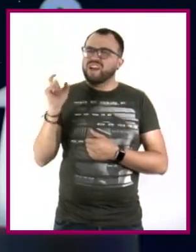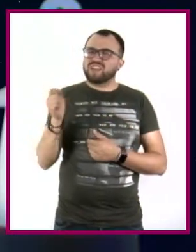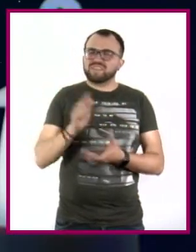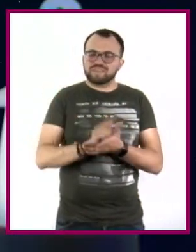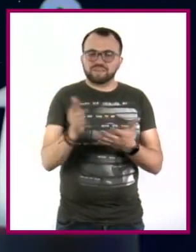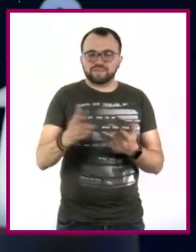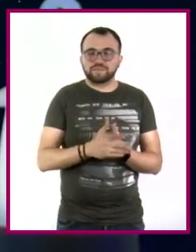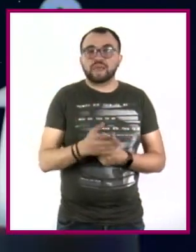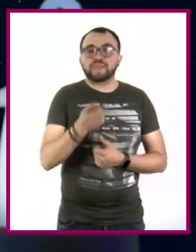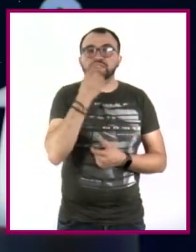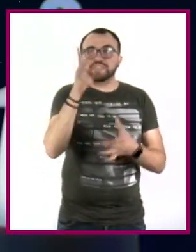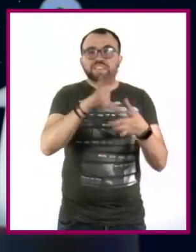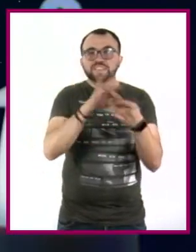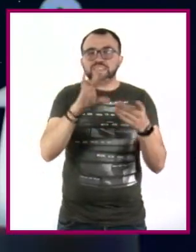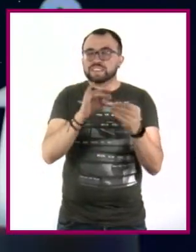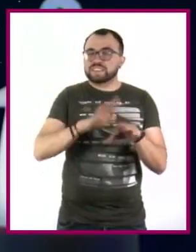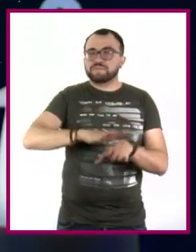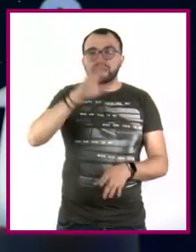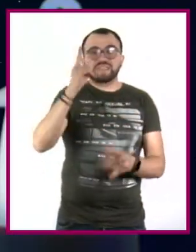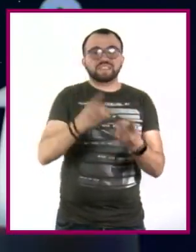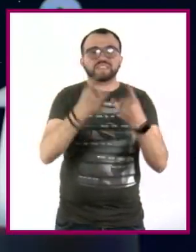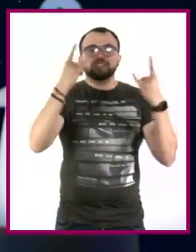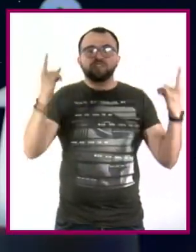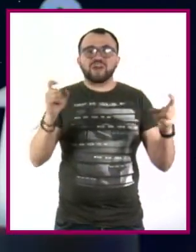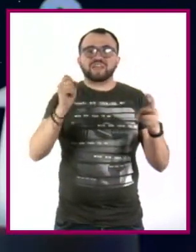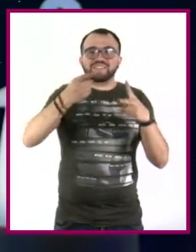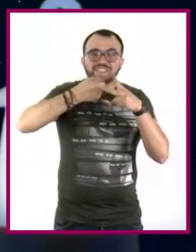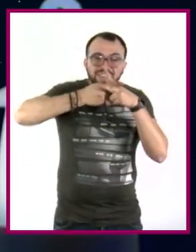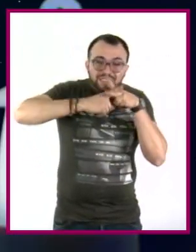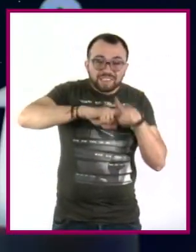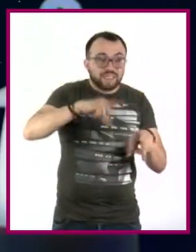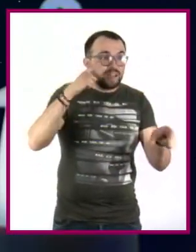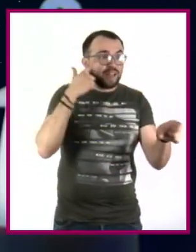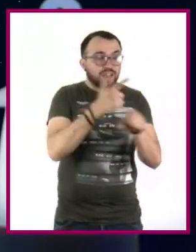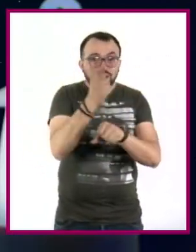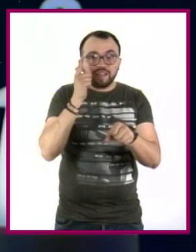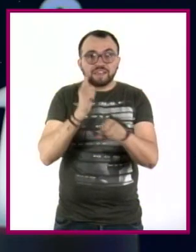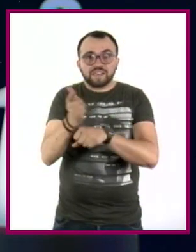Pues te cuenta la historia a partir de que se empezaron a encontrar los